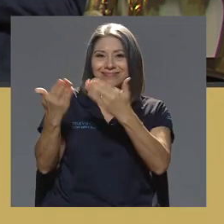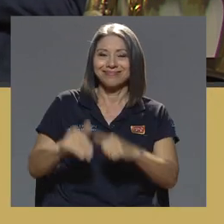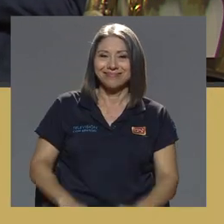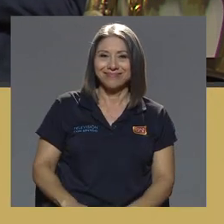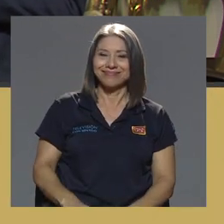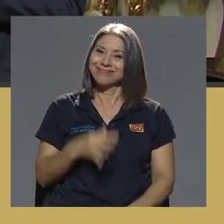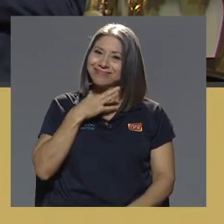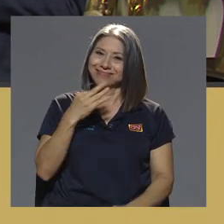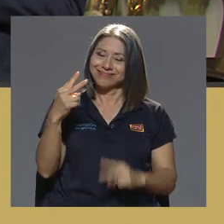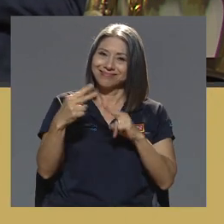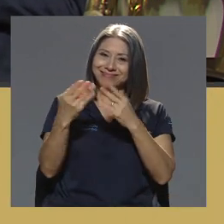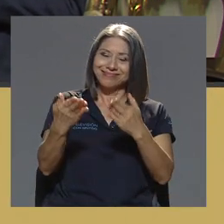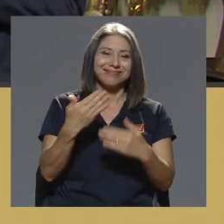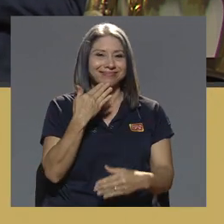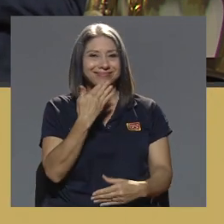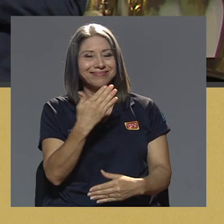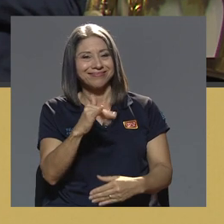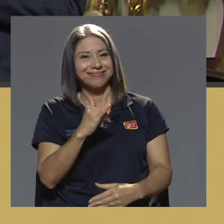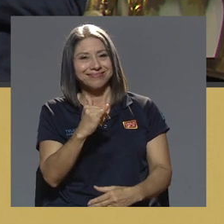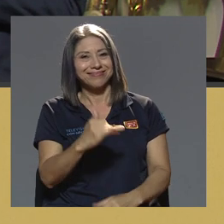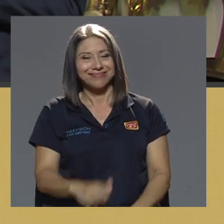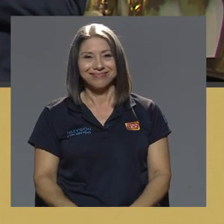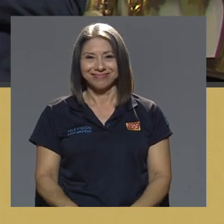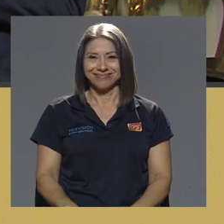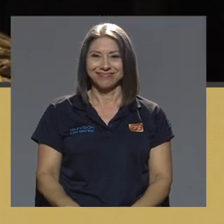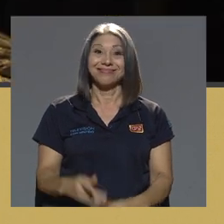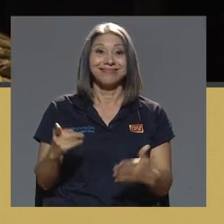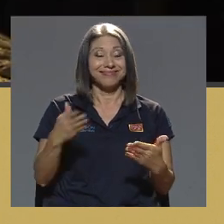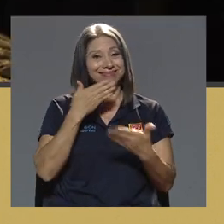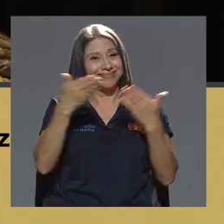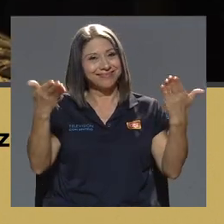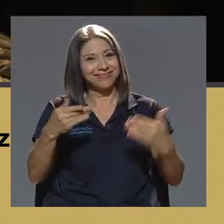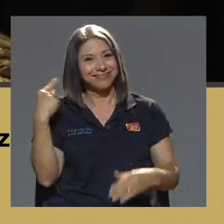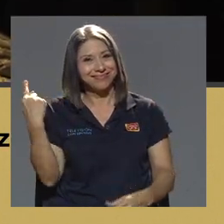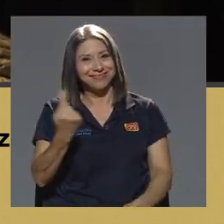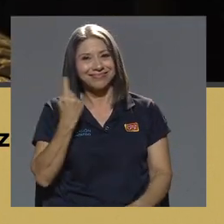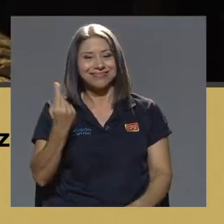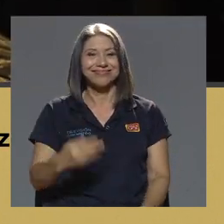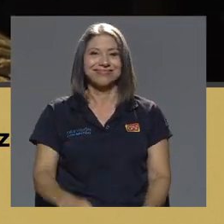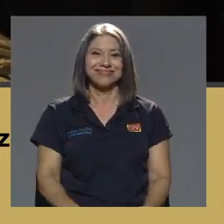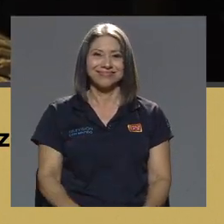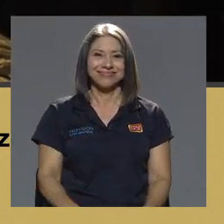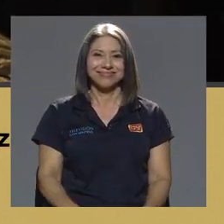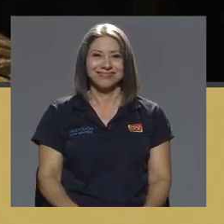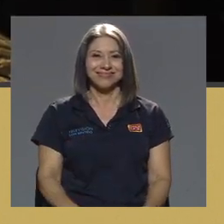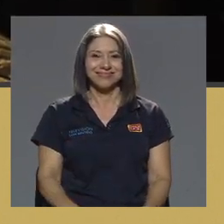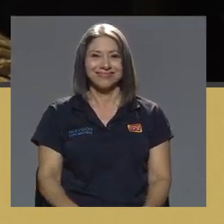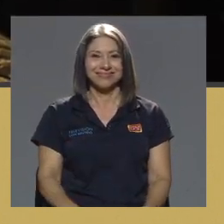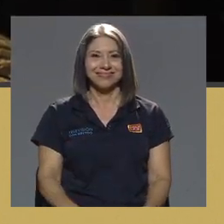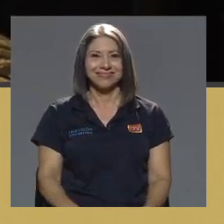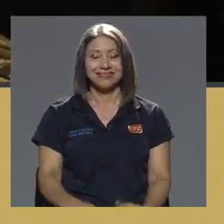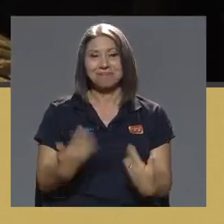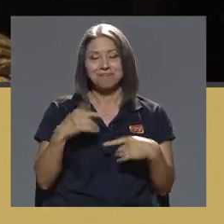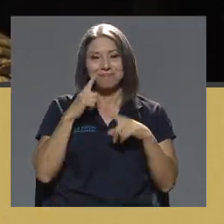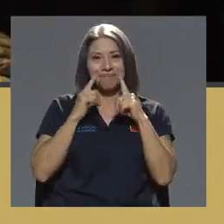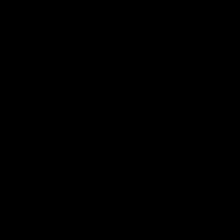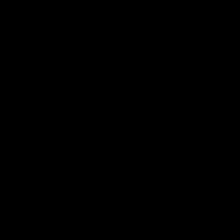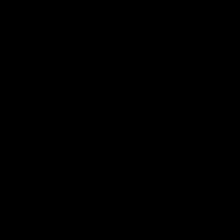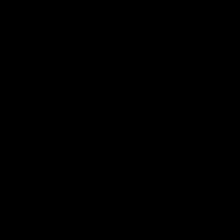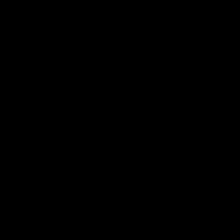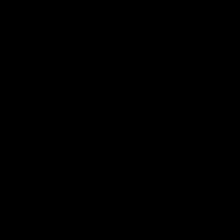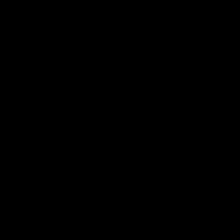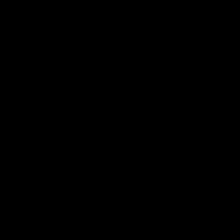Qué placer conocerlo. Muchas gracias, igualmente. Encantado. Y bienvenido siempre. Ya me hicieron llorar.